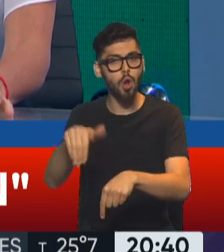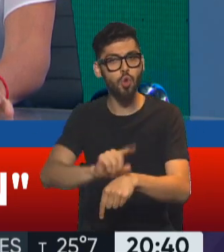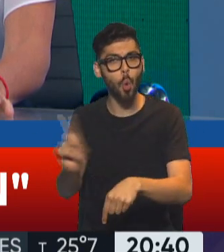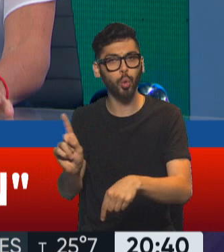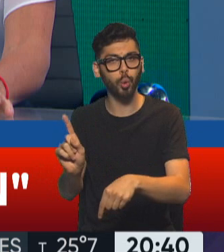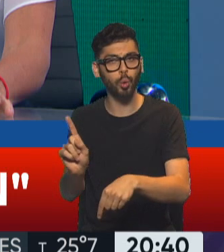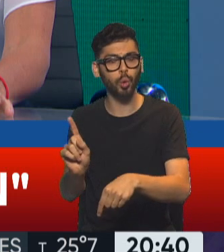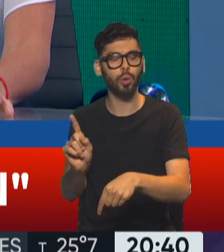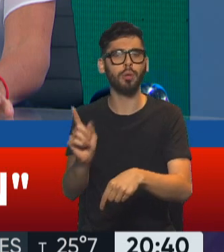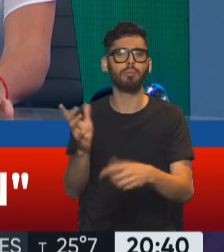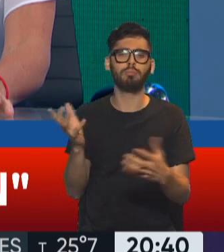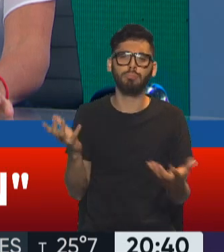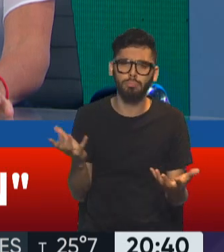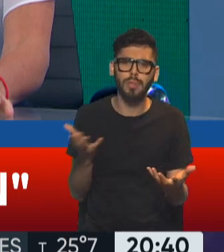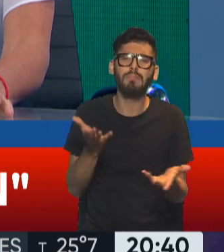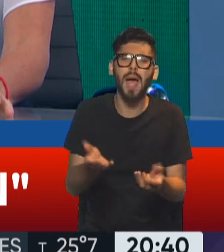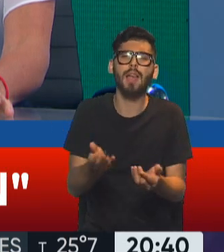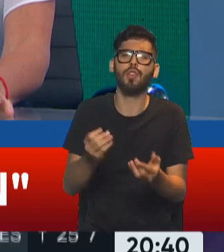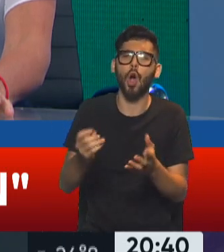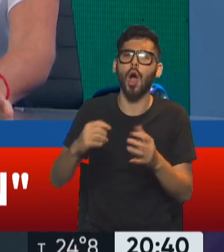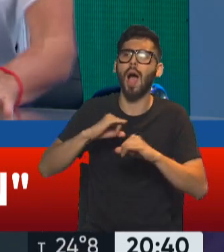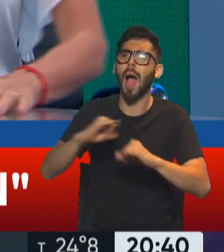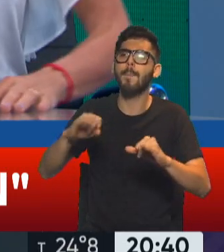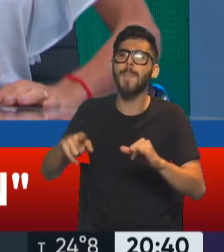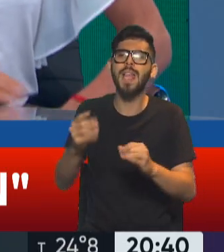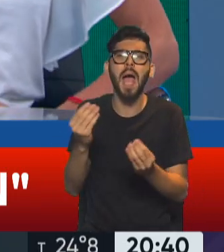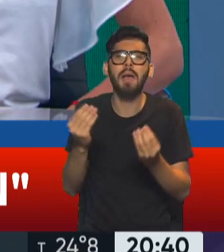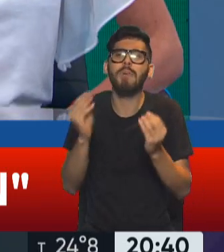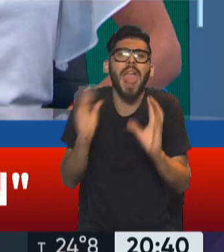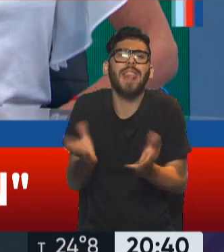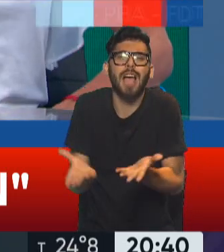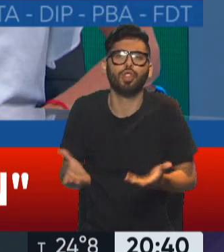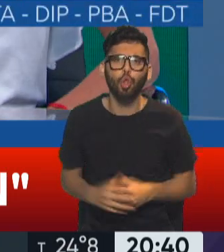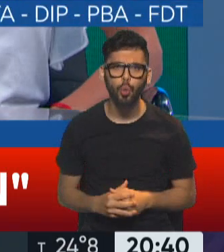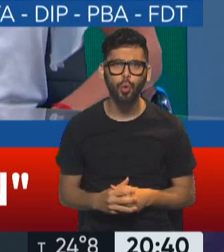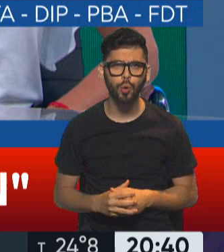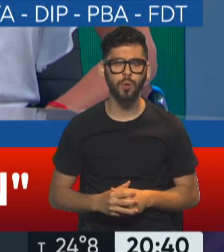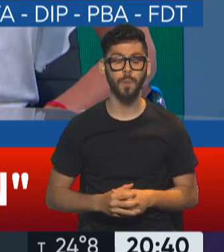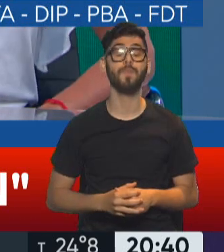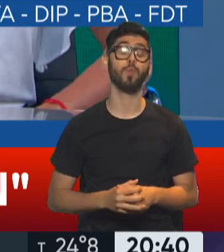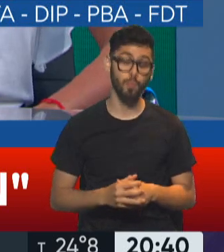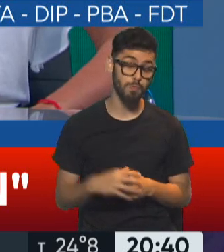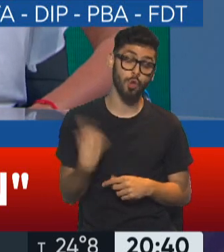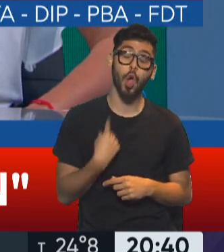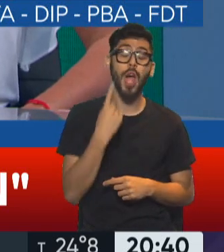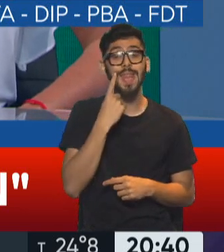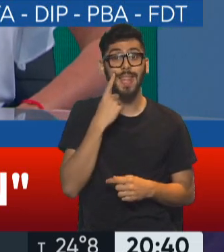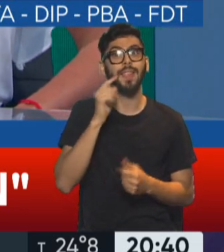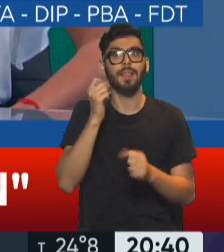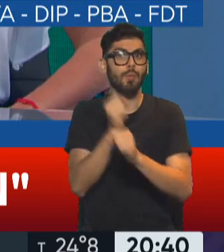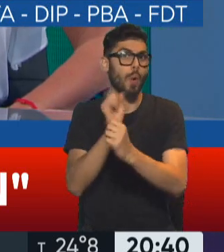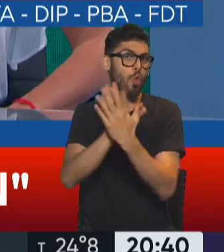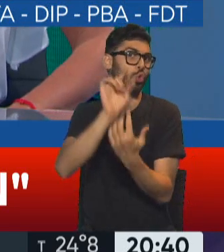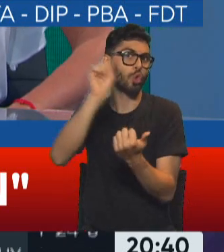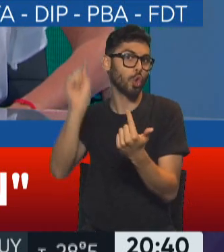¿Qué se está haciendo con eso en la campaña? Bueno, nosotros venimos trabajando con todos los intendentes, Raúl, y es muy